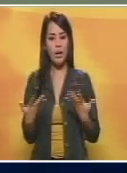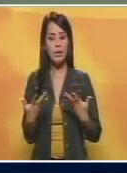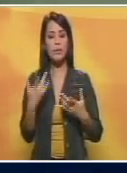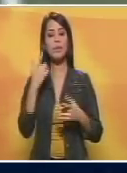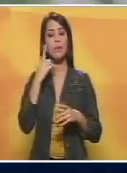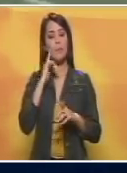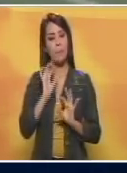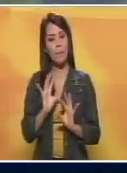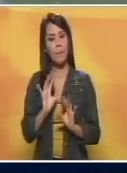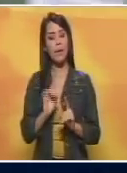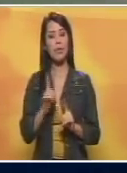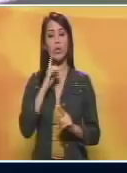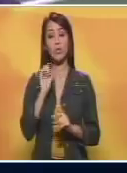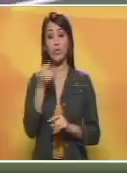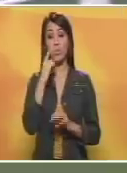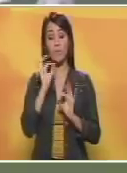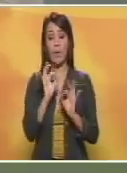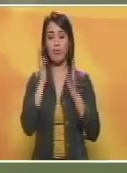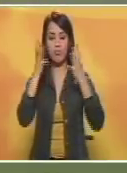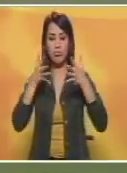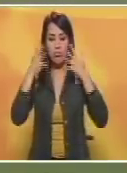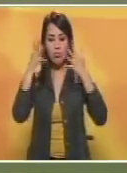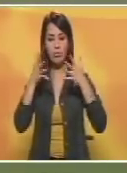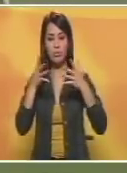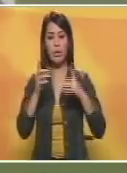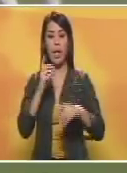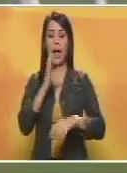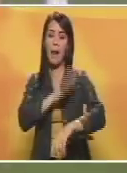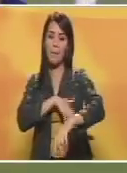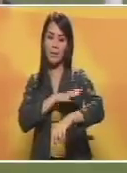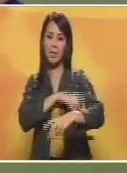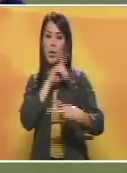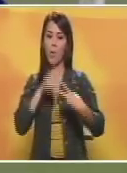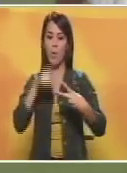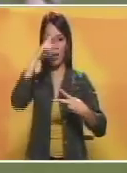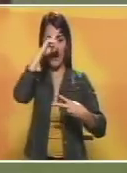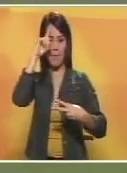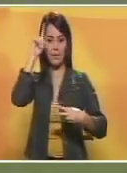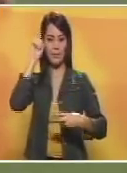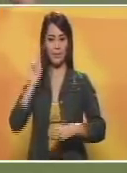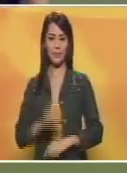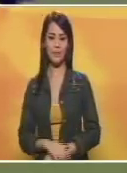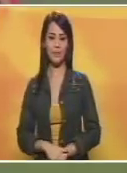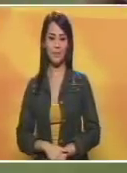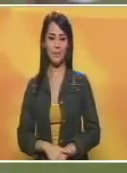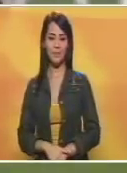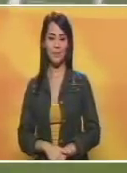se espera que lleven en su primera incursión al barcelona o al real madrid'